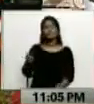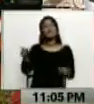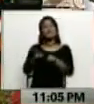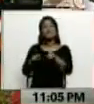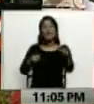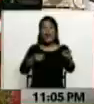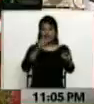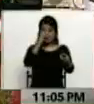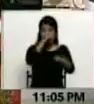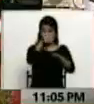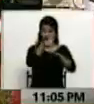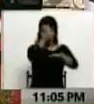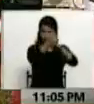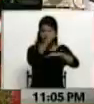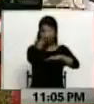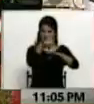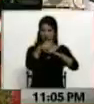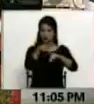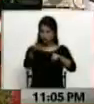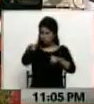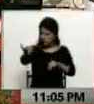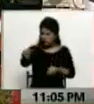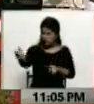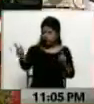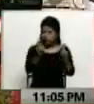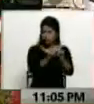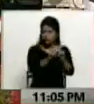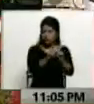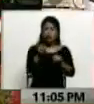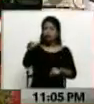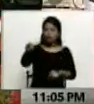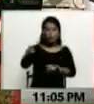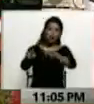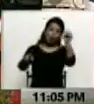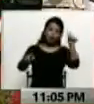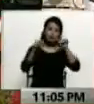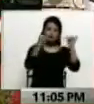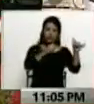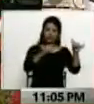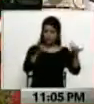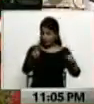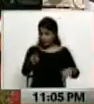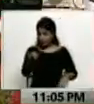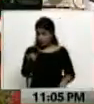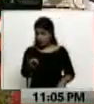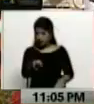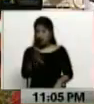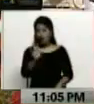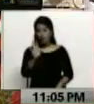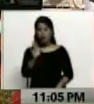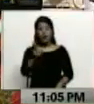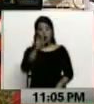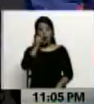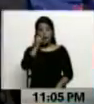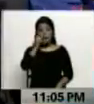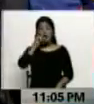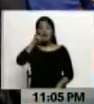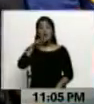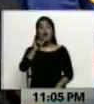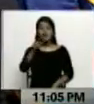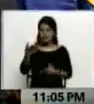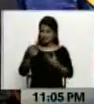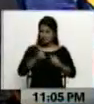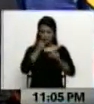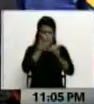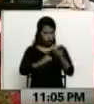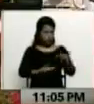país allá en la asamblea los denunciamos Fuiste tú mismo verdad no tú denunciaste a otro y a ese también a